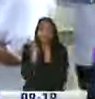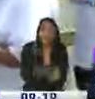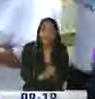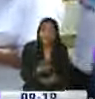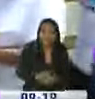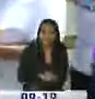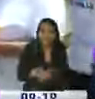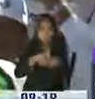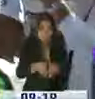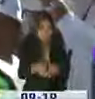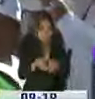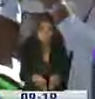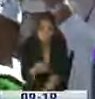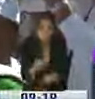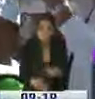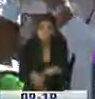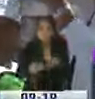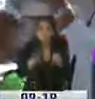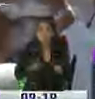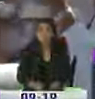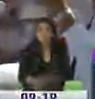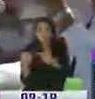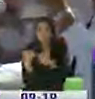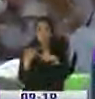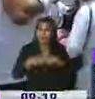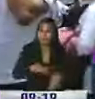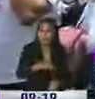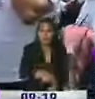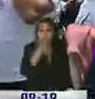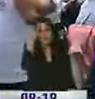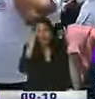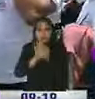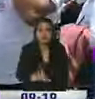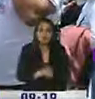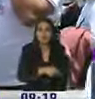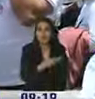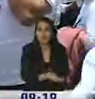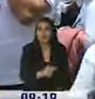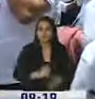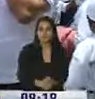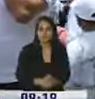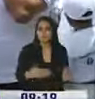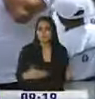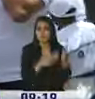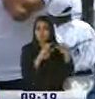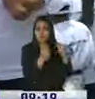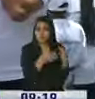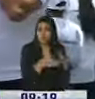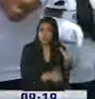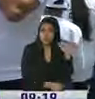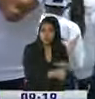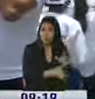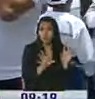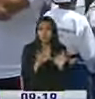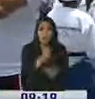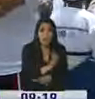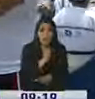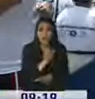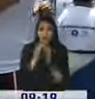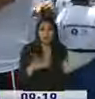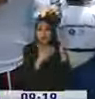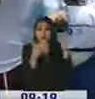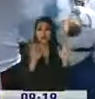quienes eduquen a sus hijos según sus convicciones o creencias. No estamos en contra de ningún grupo y tampoco de ninguna tendencia. Lo